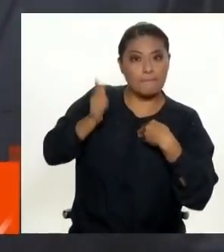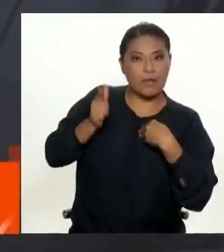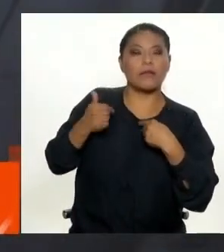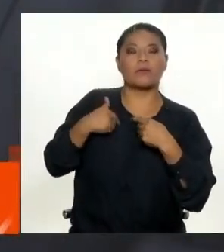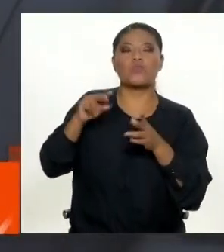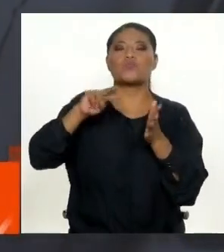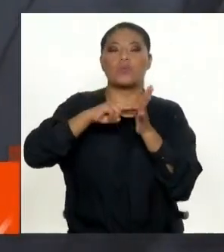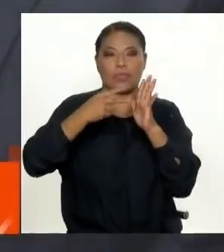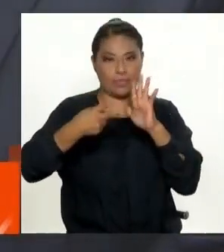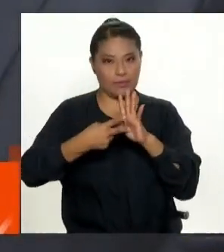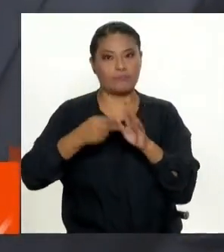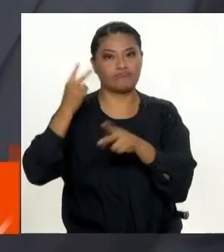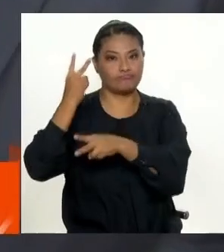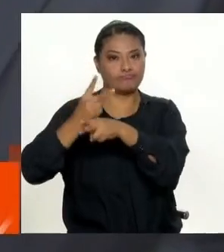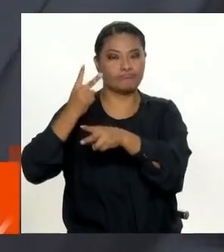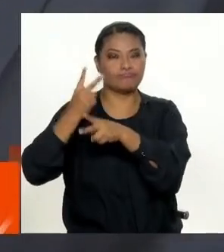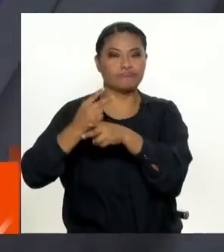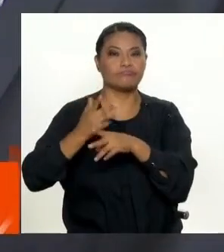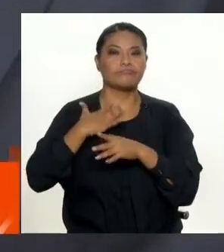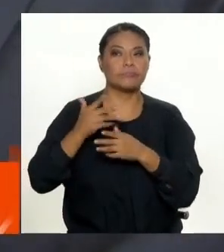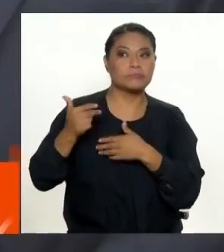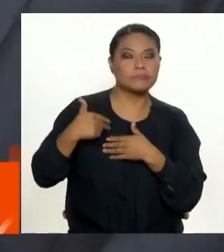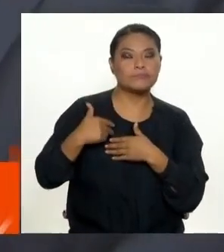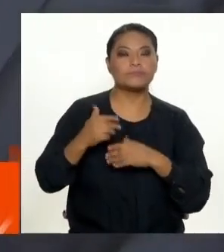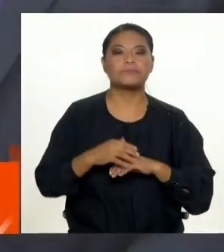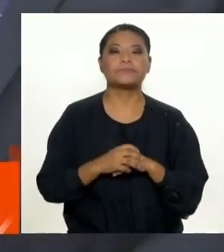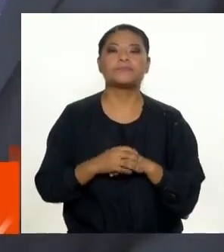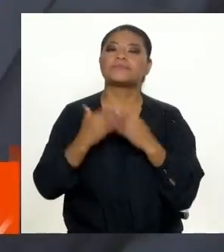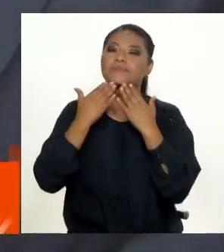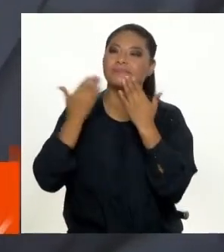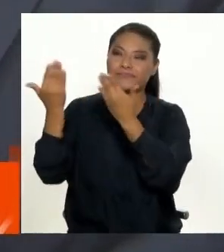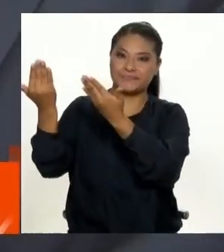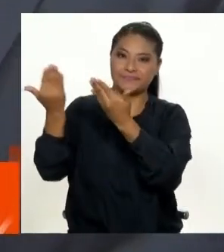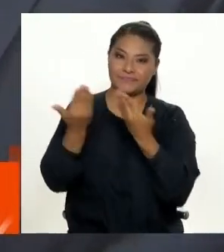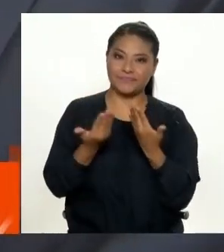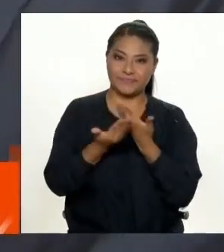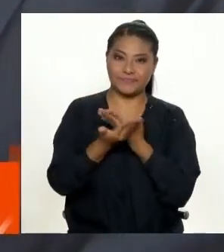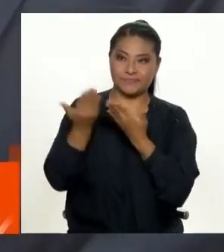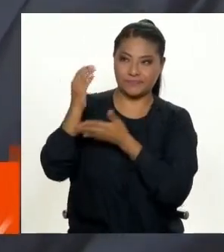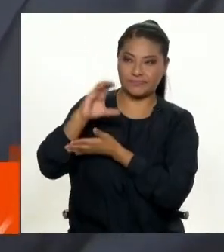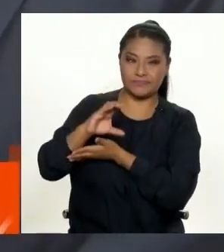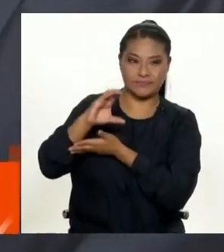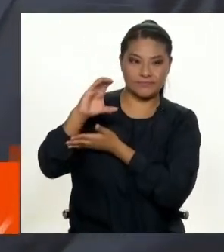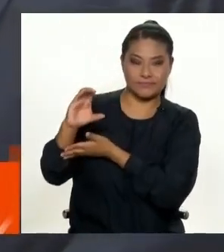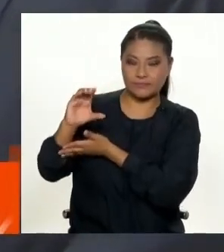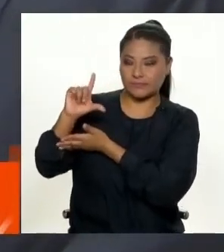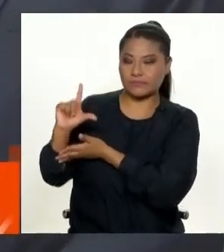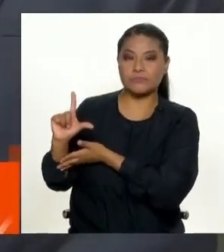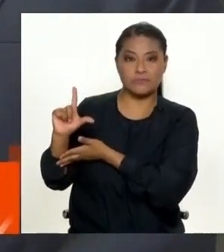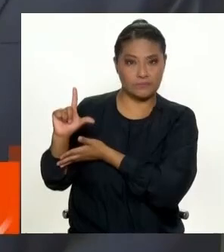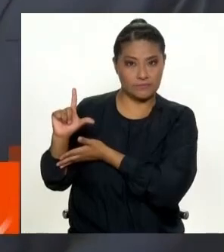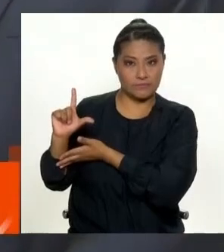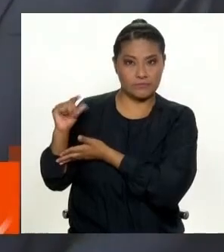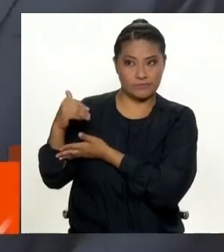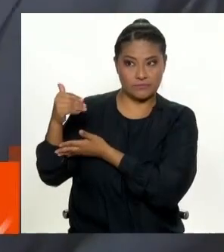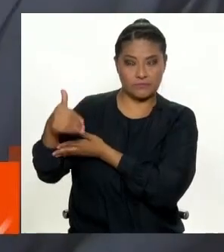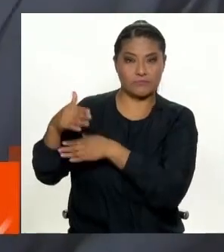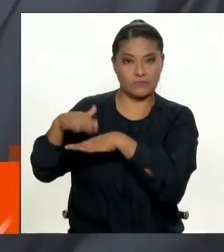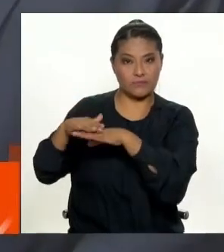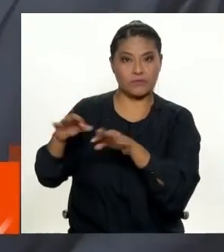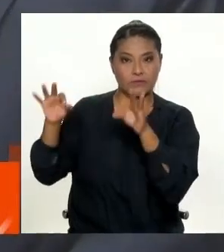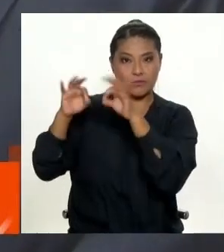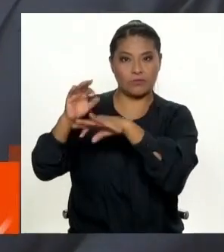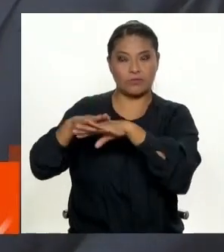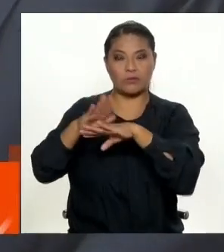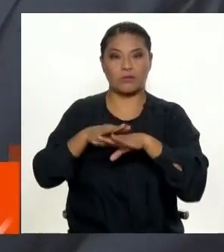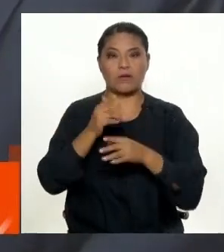Esa es la información que tenemos para compartirles, Gastón y Romy, desde la Cámara de Comercio de Lima sobre ese aumento en cuestión a la importación de